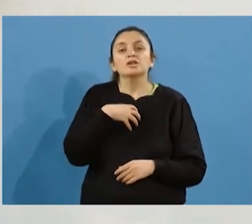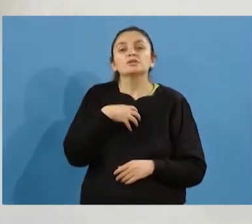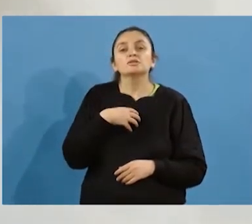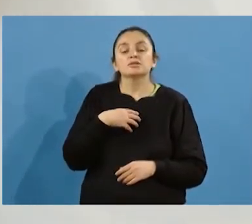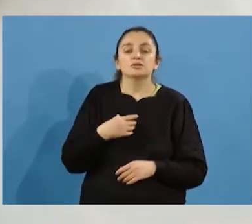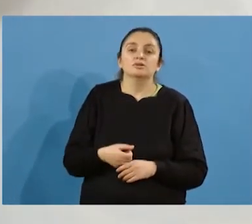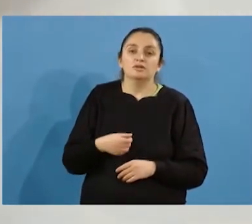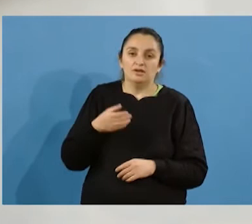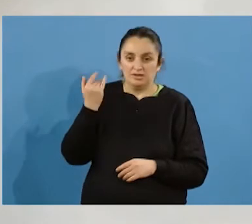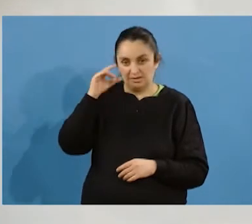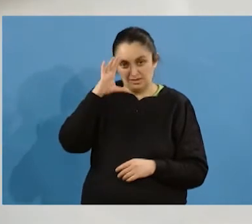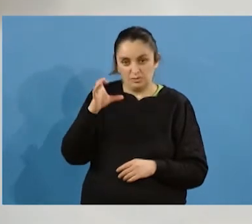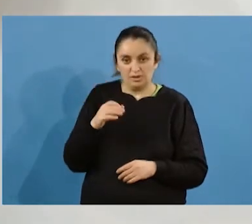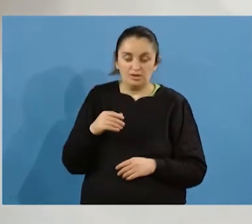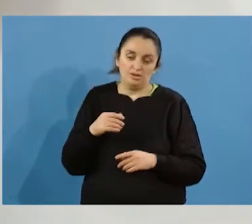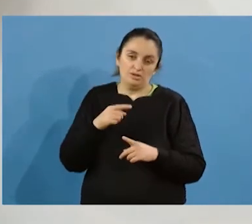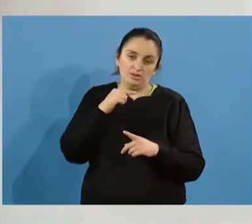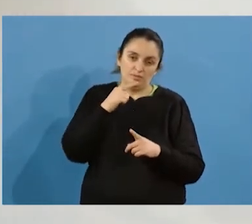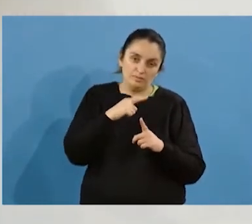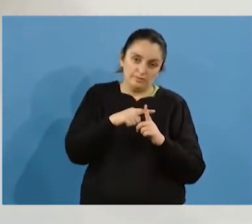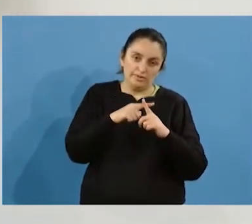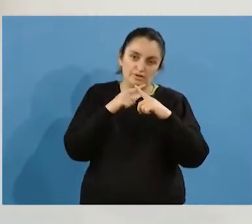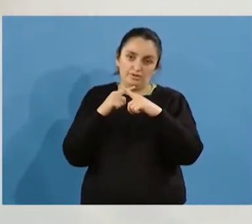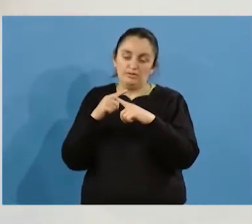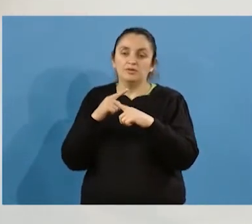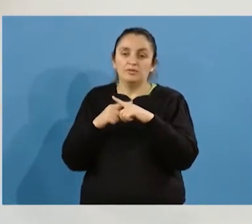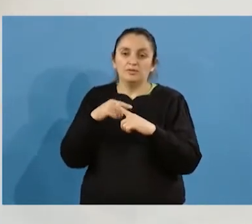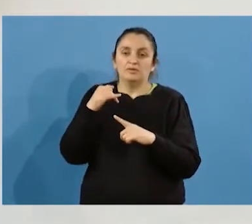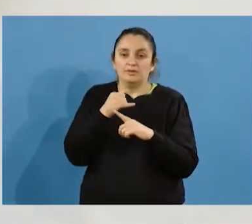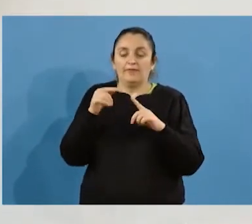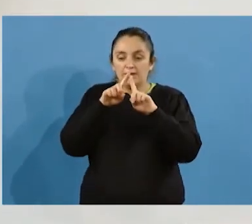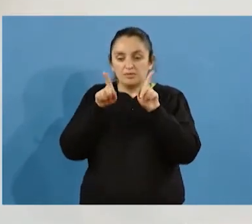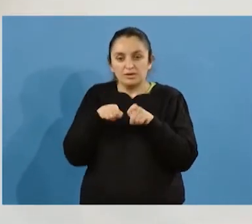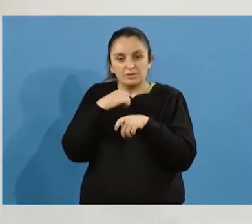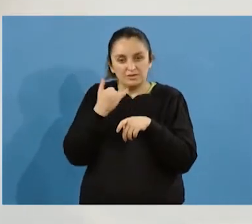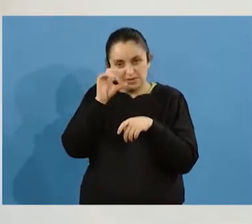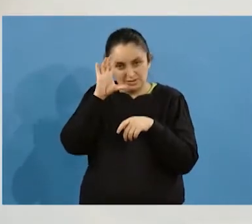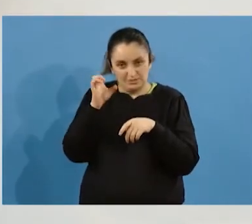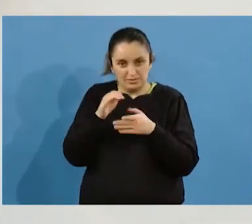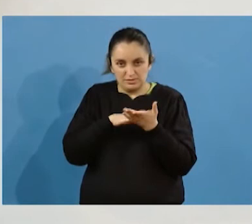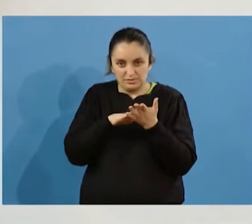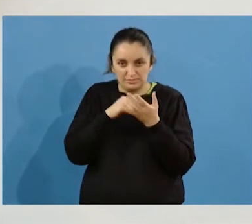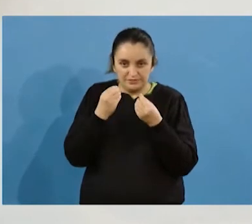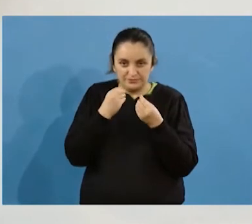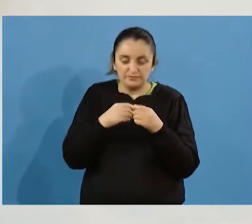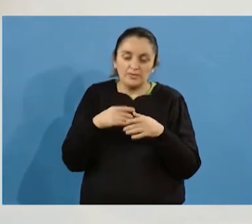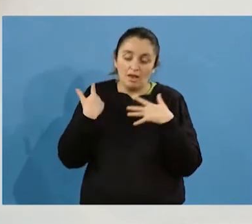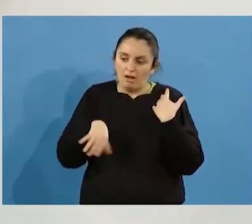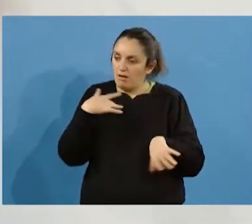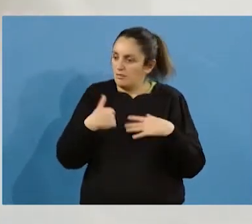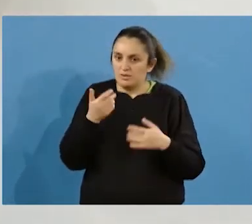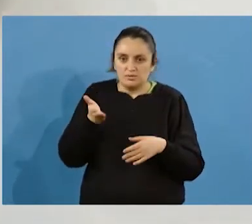operaciones y yo tenía un paréntesis y el paréntesis como que tengo que resolverlo no me tengo que apurar en